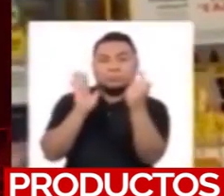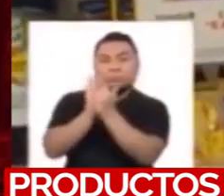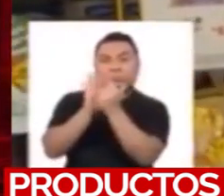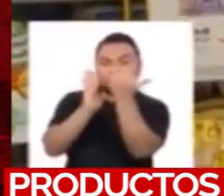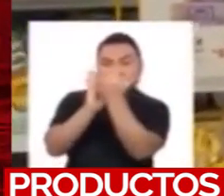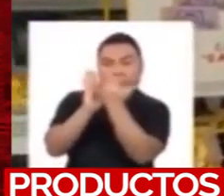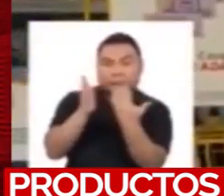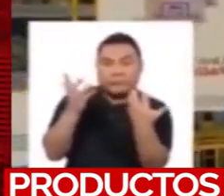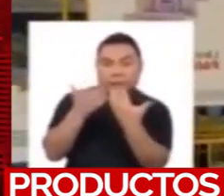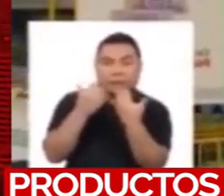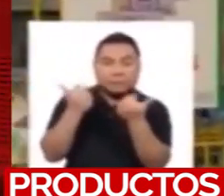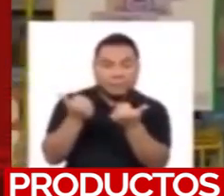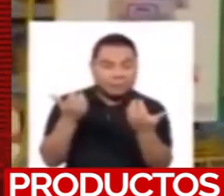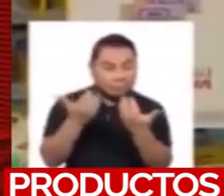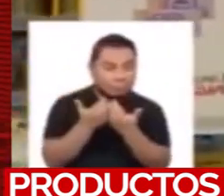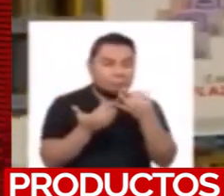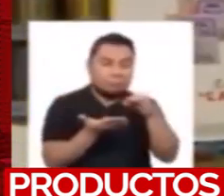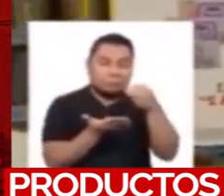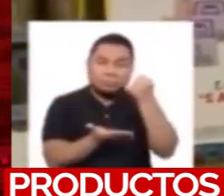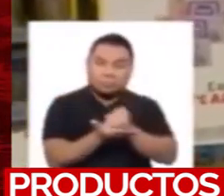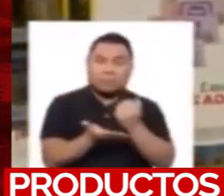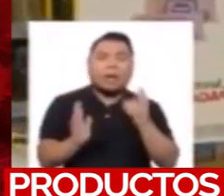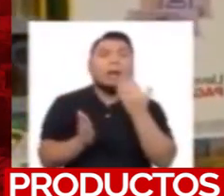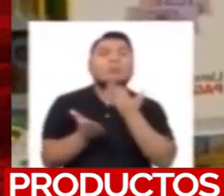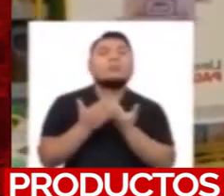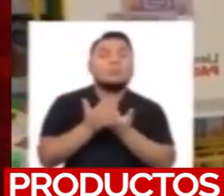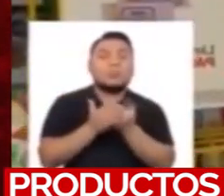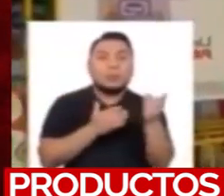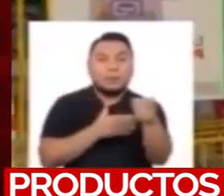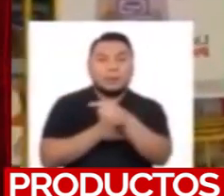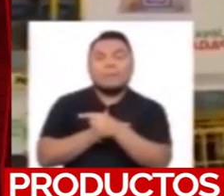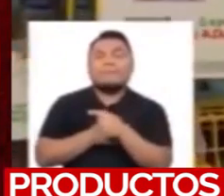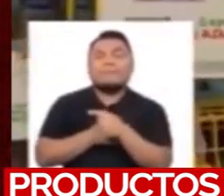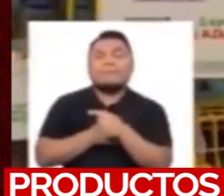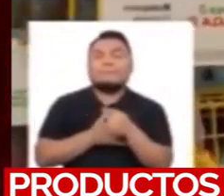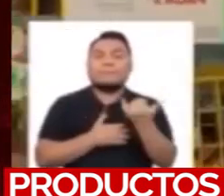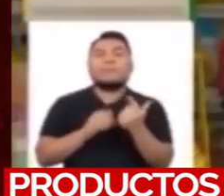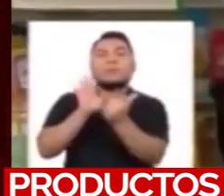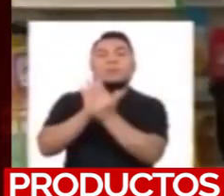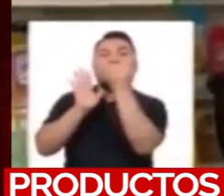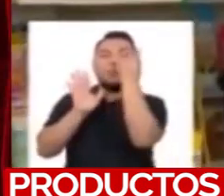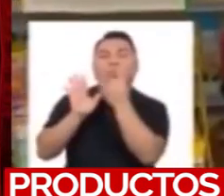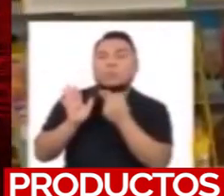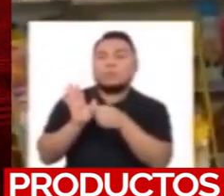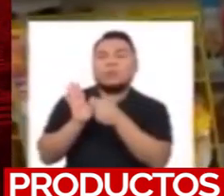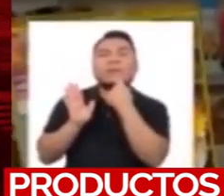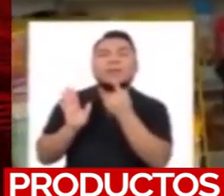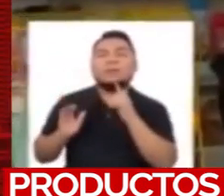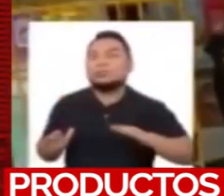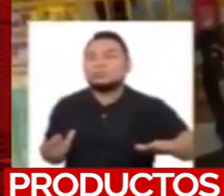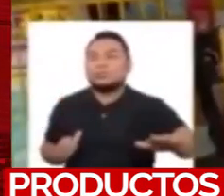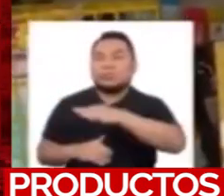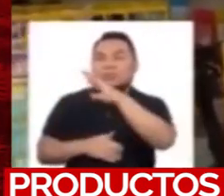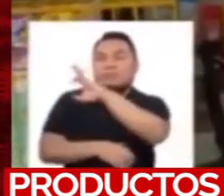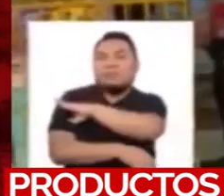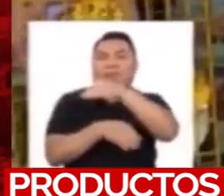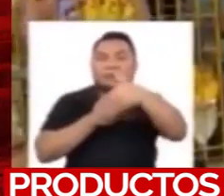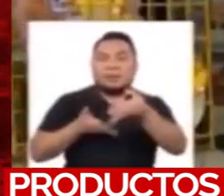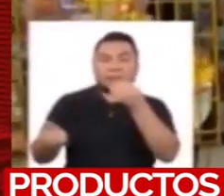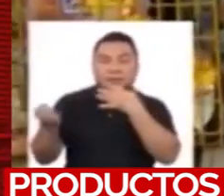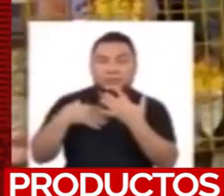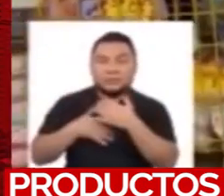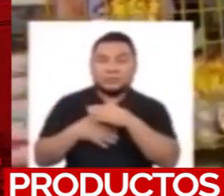Supremo Gobierno. En este caso hay un decreto de urgencia que obliga a todas las farmacias, boticas y todos los establecimientos